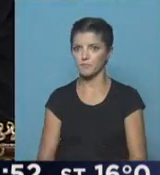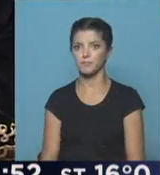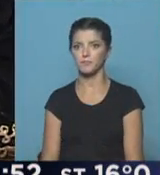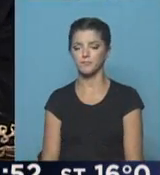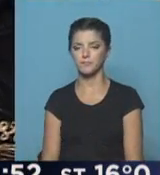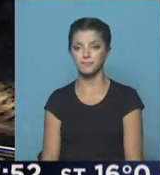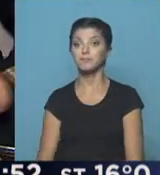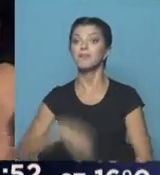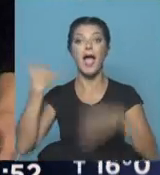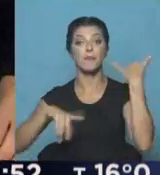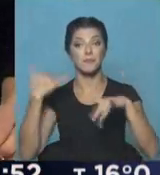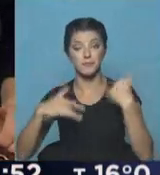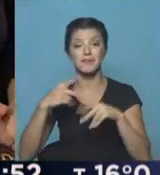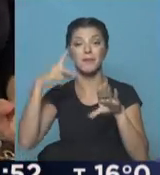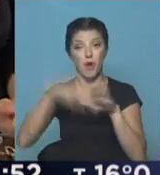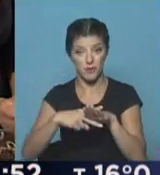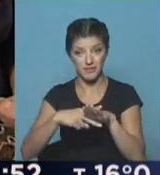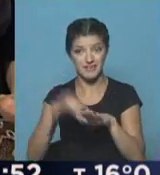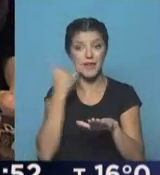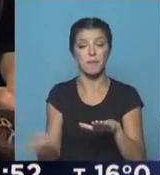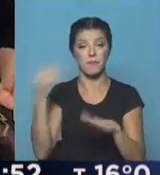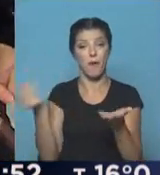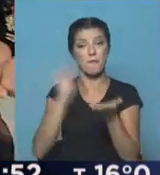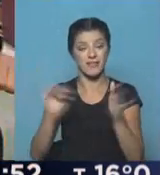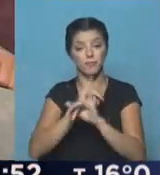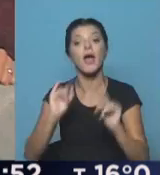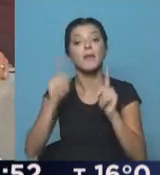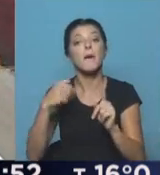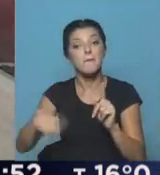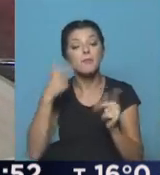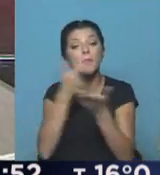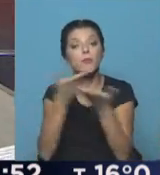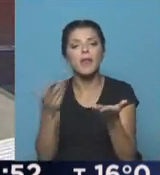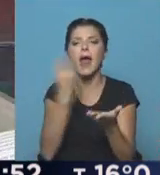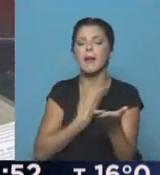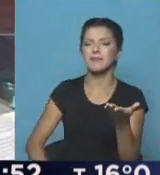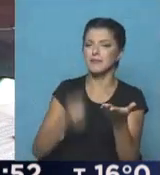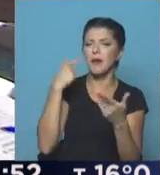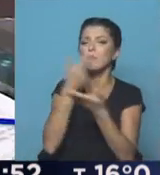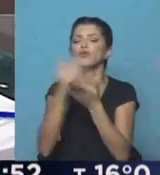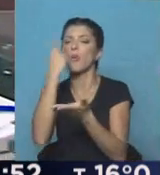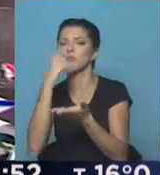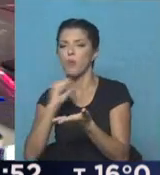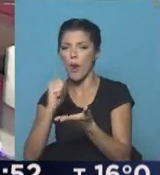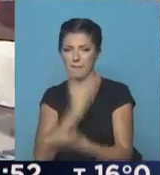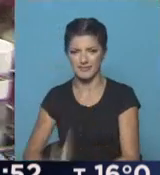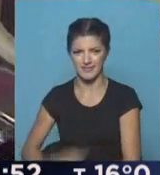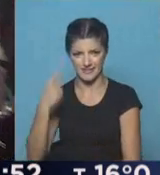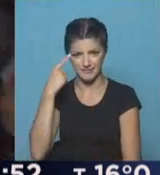Nos vamos rápidamente a otra pausa y ya volvemos con más información. Vamos a tratar de ver también el gol que le mostró Macri al presidente chino. Enseguida.